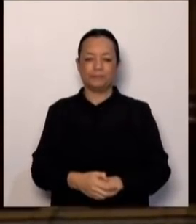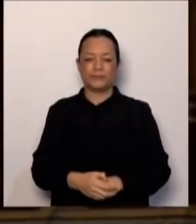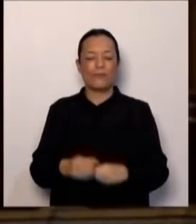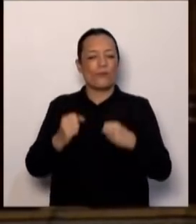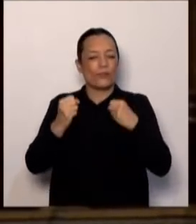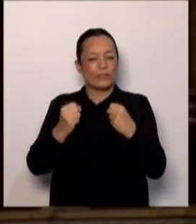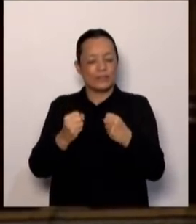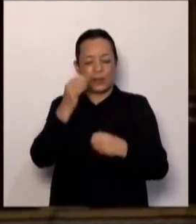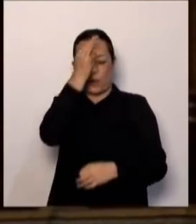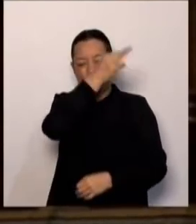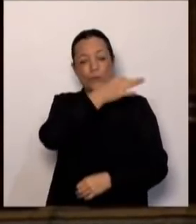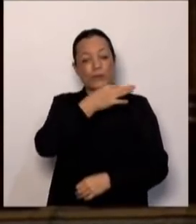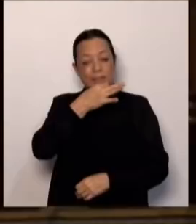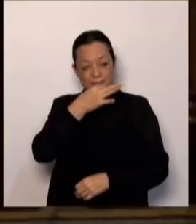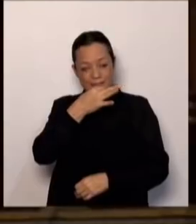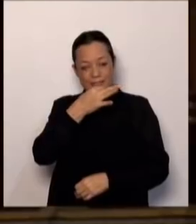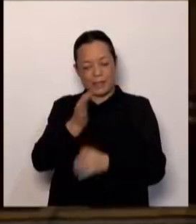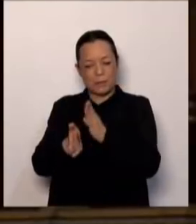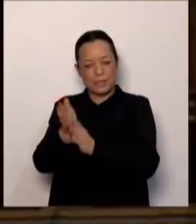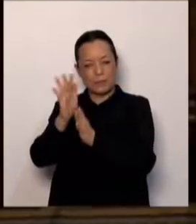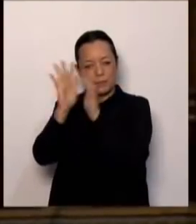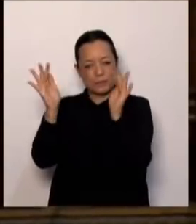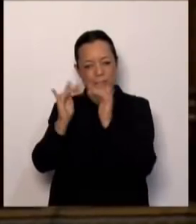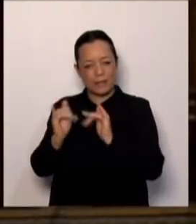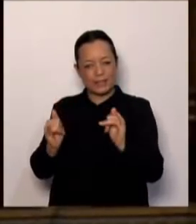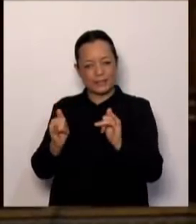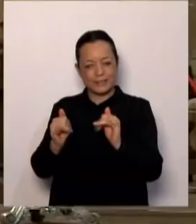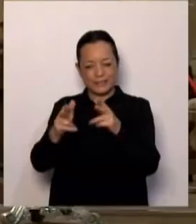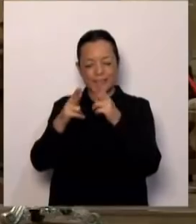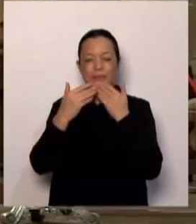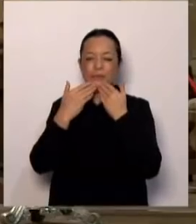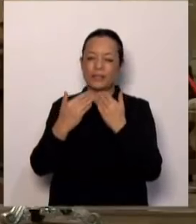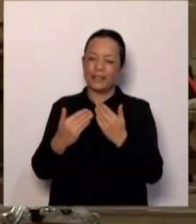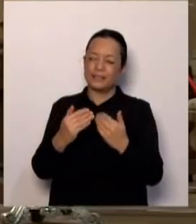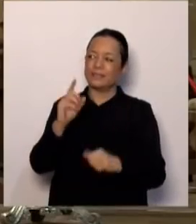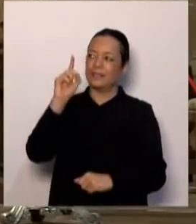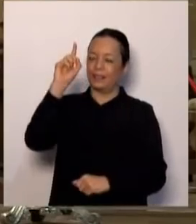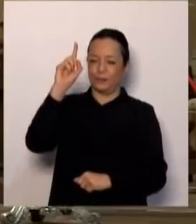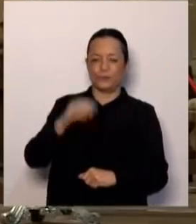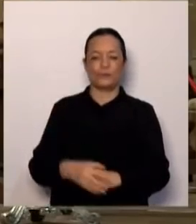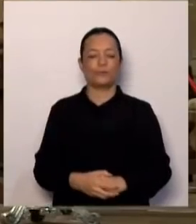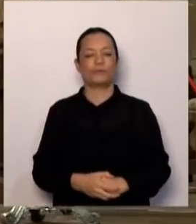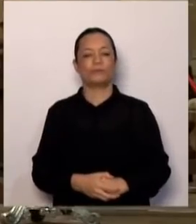Fortalecidos con esta Eucaristía, vayamos en paz.